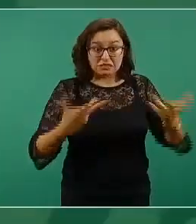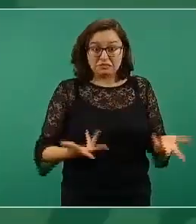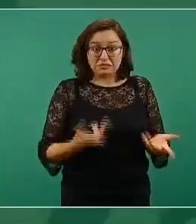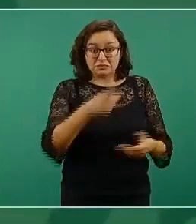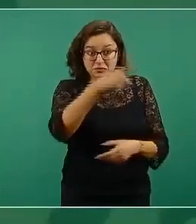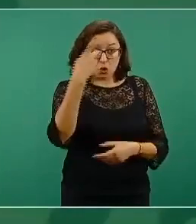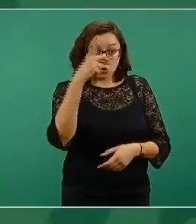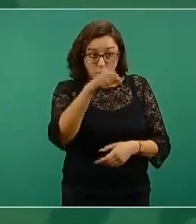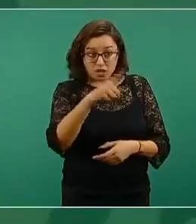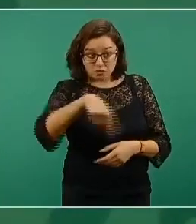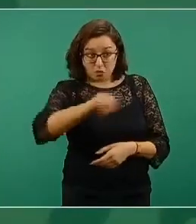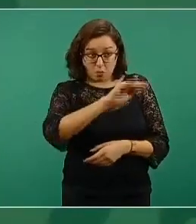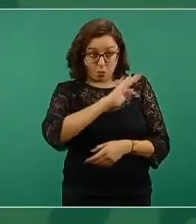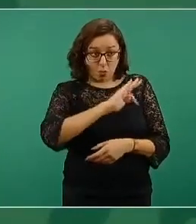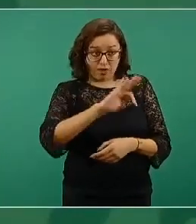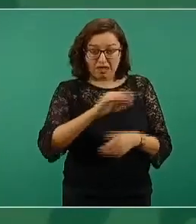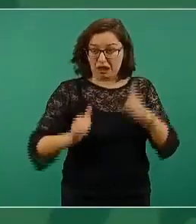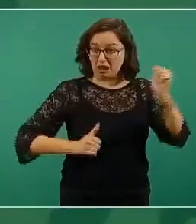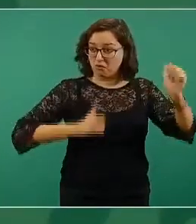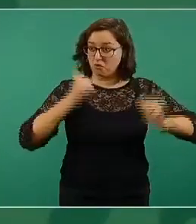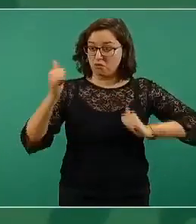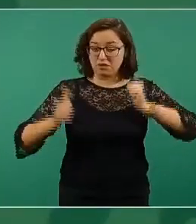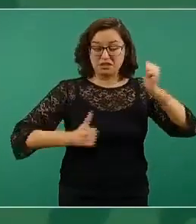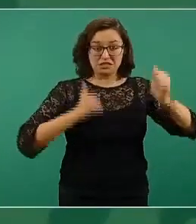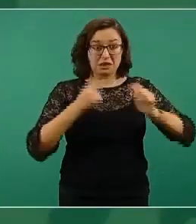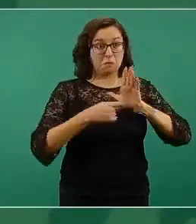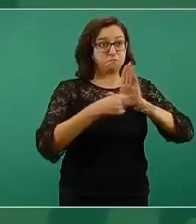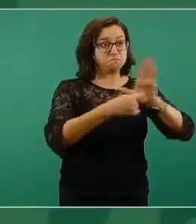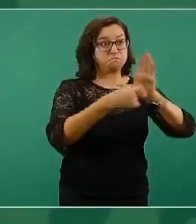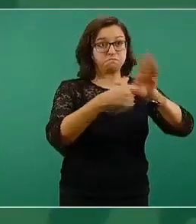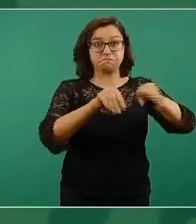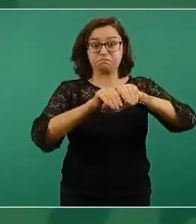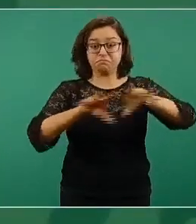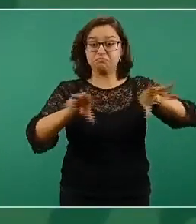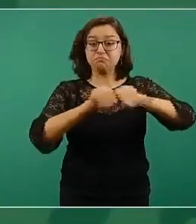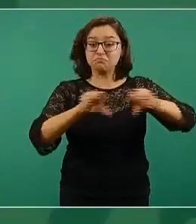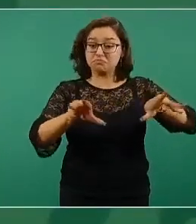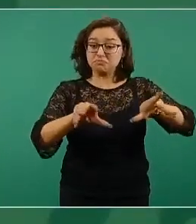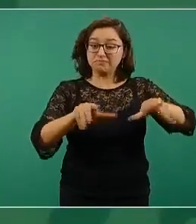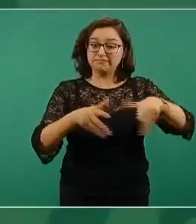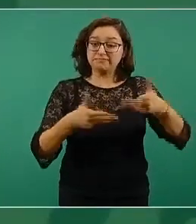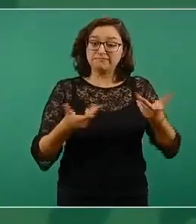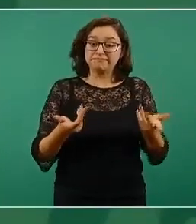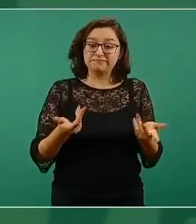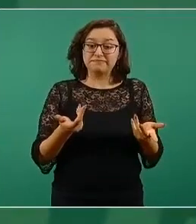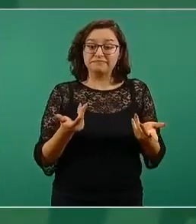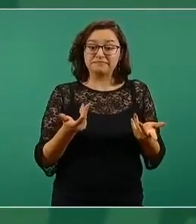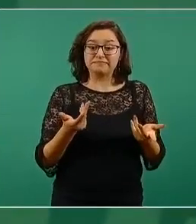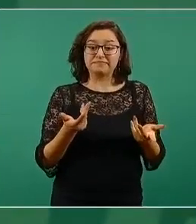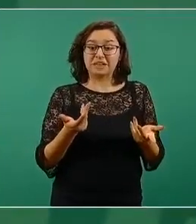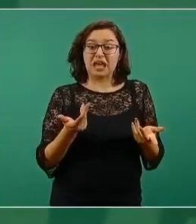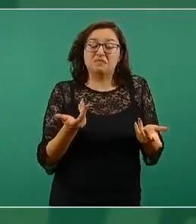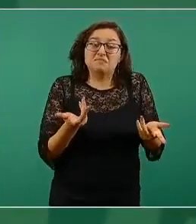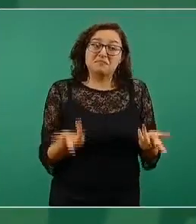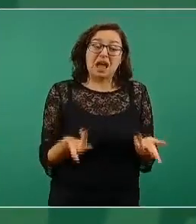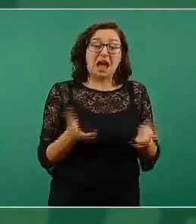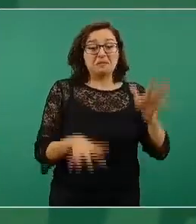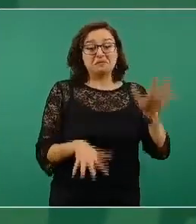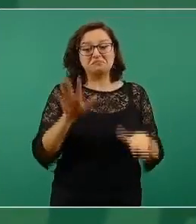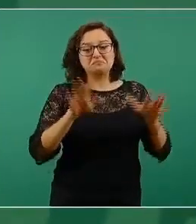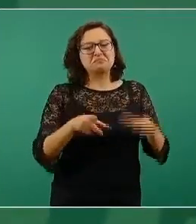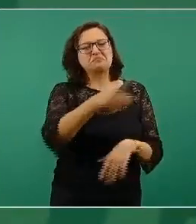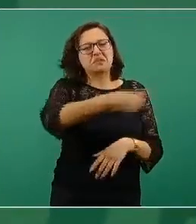a sus propietarios, que, como ha señalado el presidente, representan precisamente diversos grupos de interés